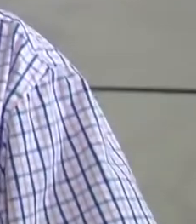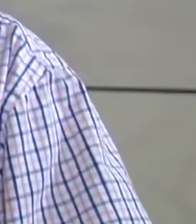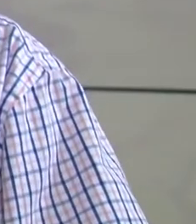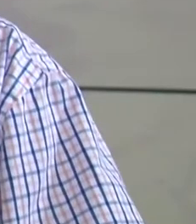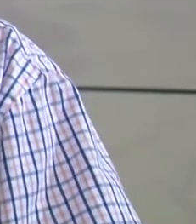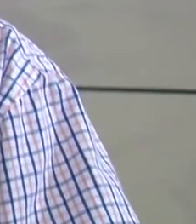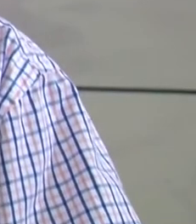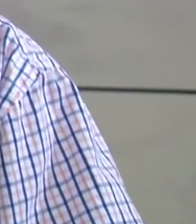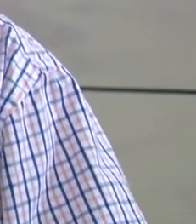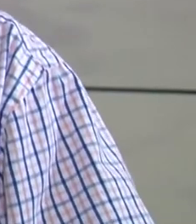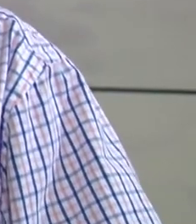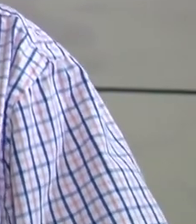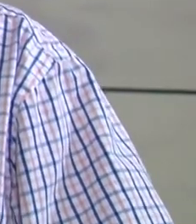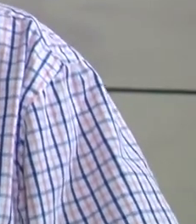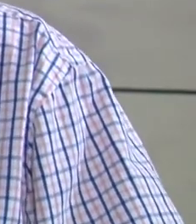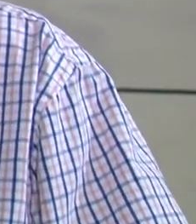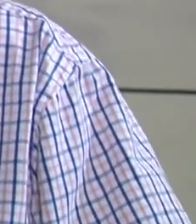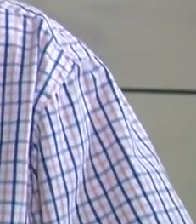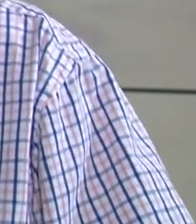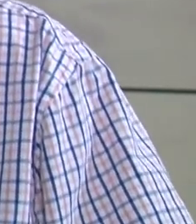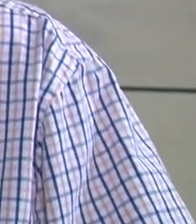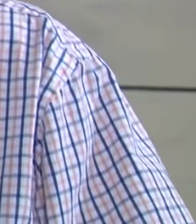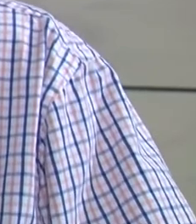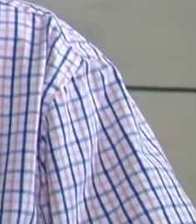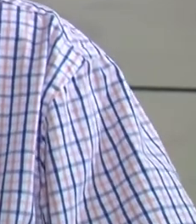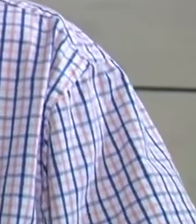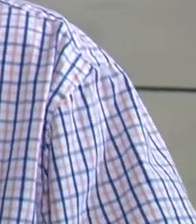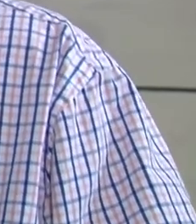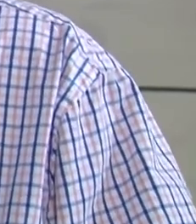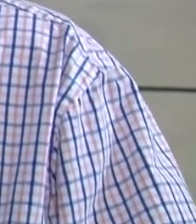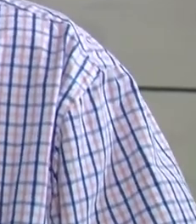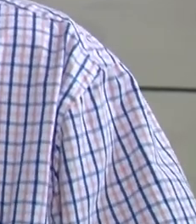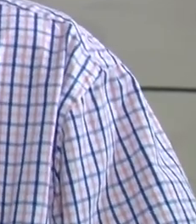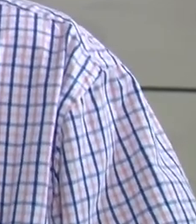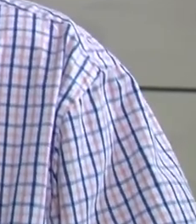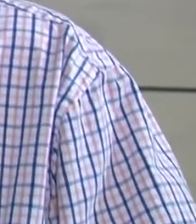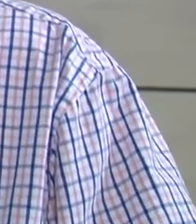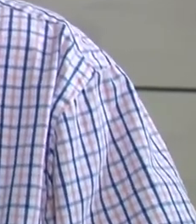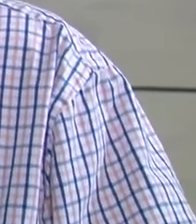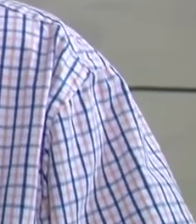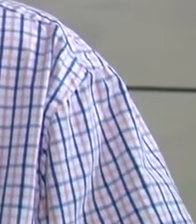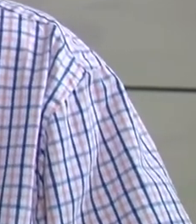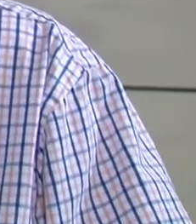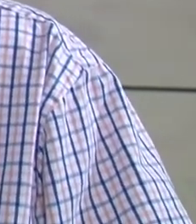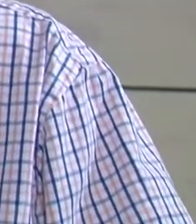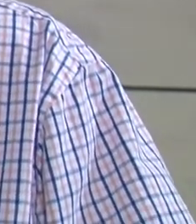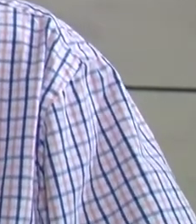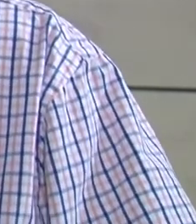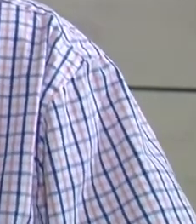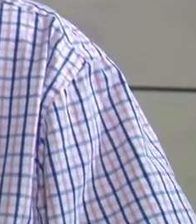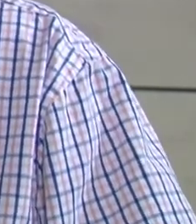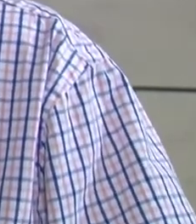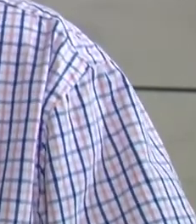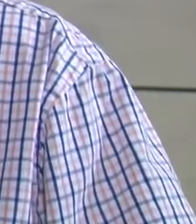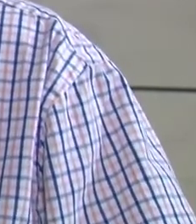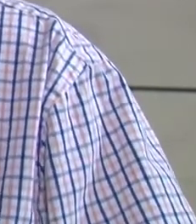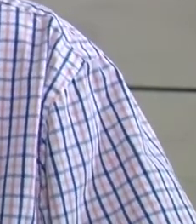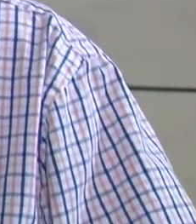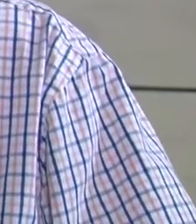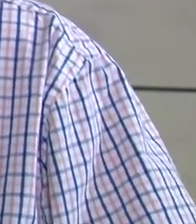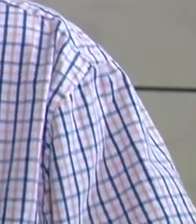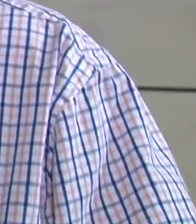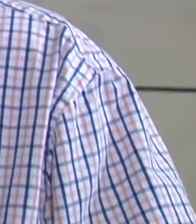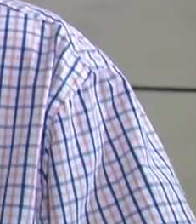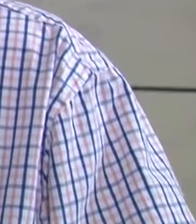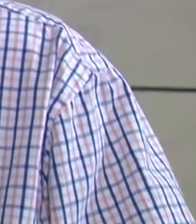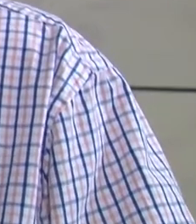La comunicación, sea que se ejerza por instituciones públicas o por organizaciones o empresas privadas, es un bien público. Y si así fuese,